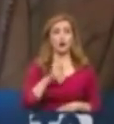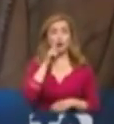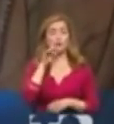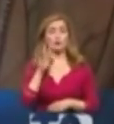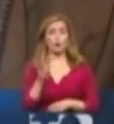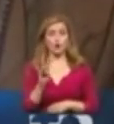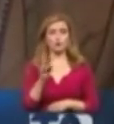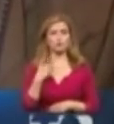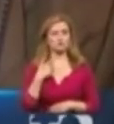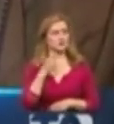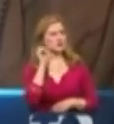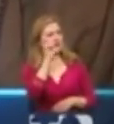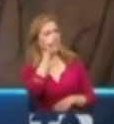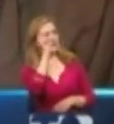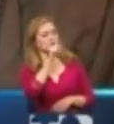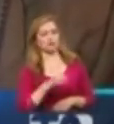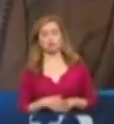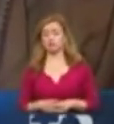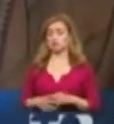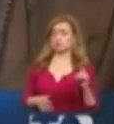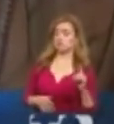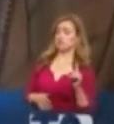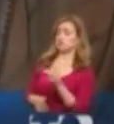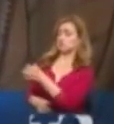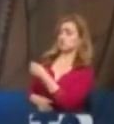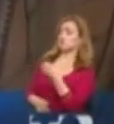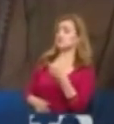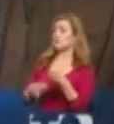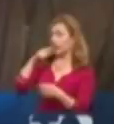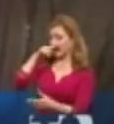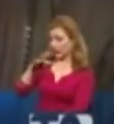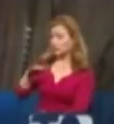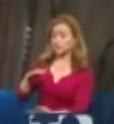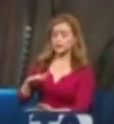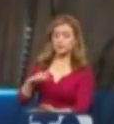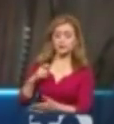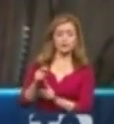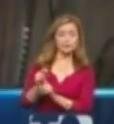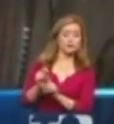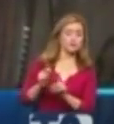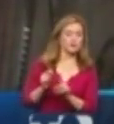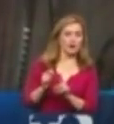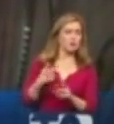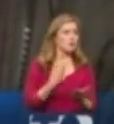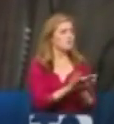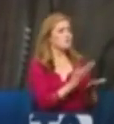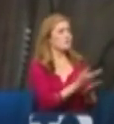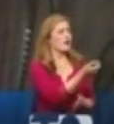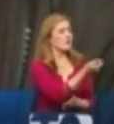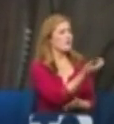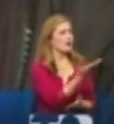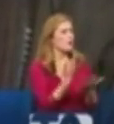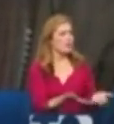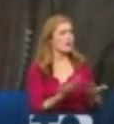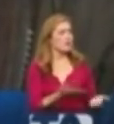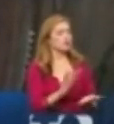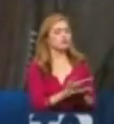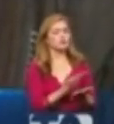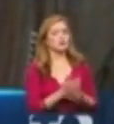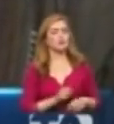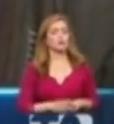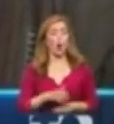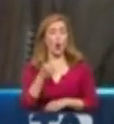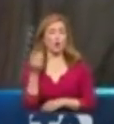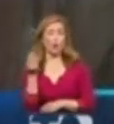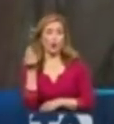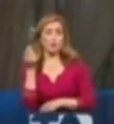les abrió la puerta y se fue a vender el gas. Y ahí me dijo, dame el dinero. En ese entonces entró